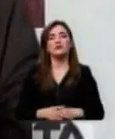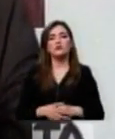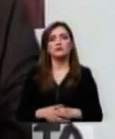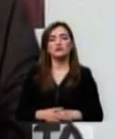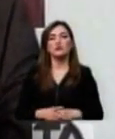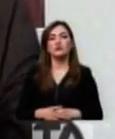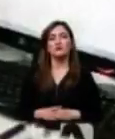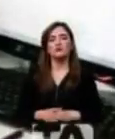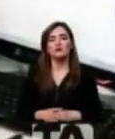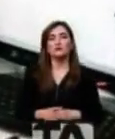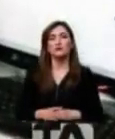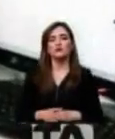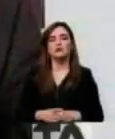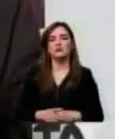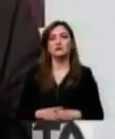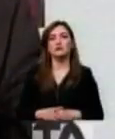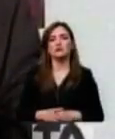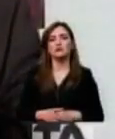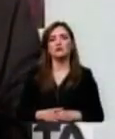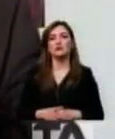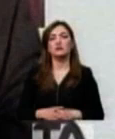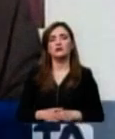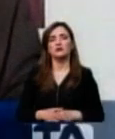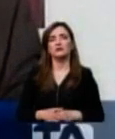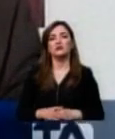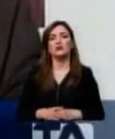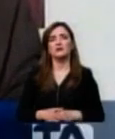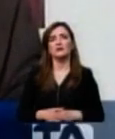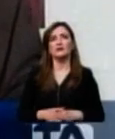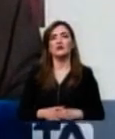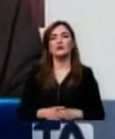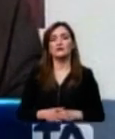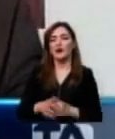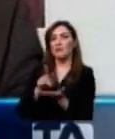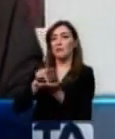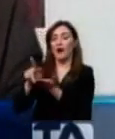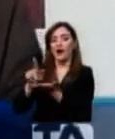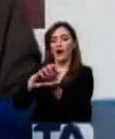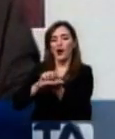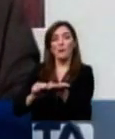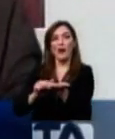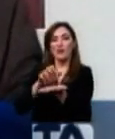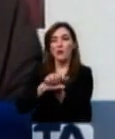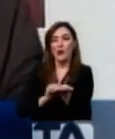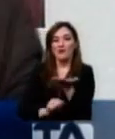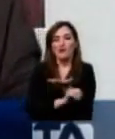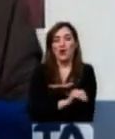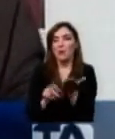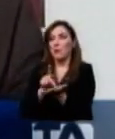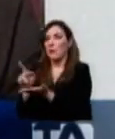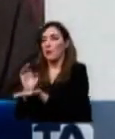seguridad social y no sólo eso si están haciendo los descuentos para pagar las aportes al seguro social y no se está pagando